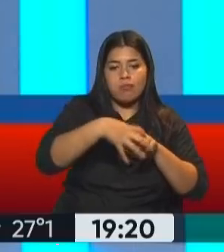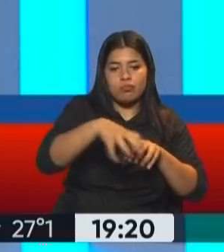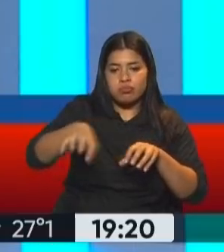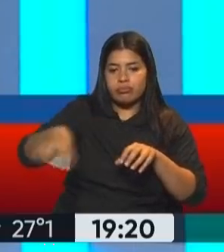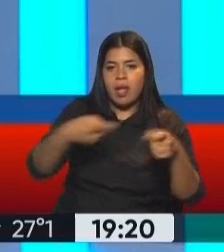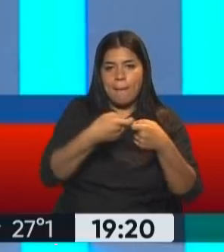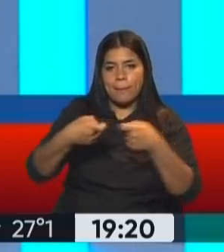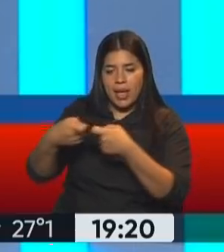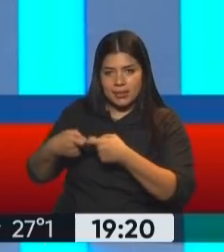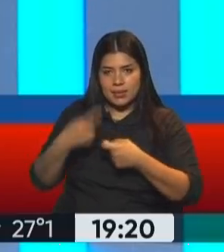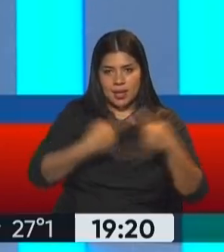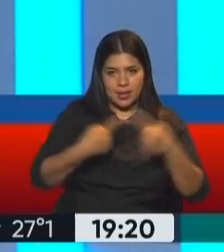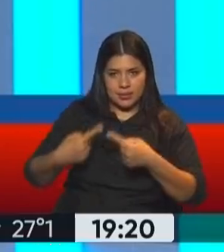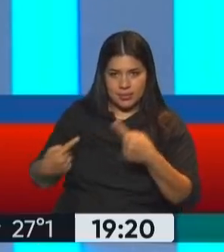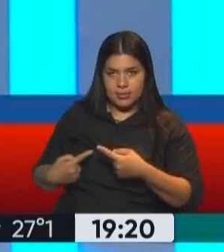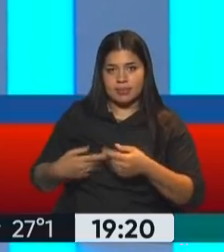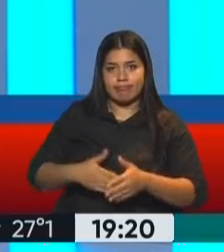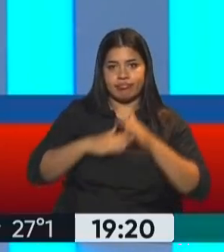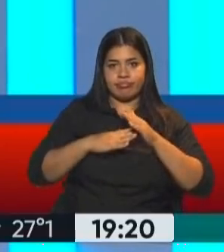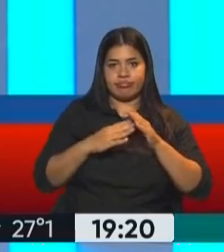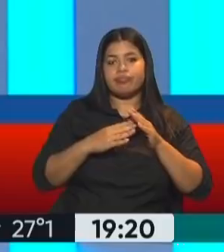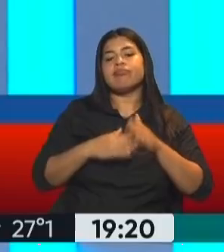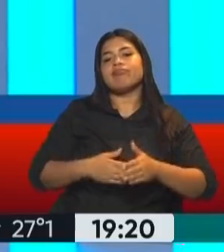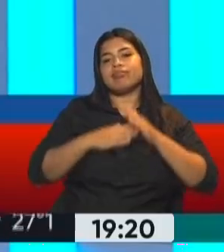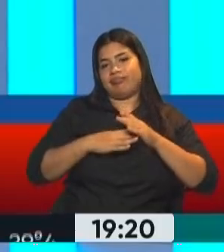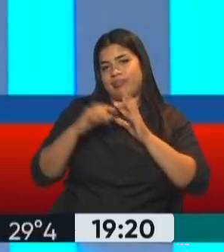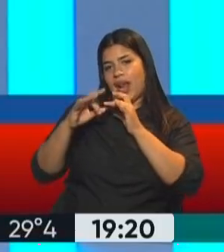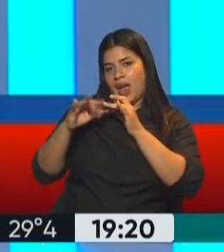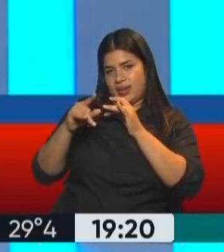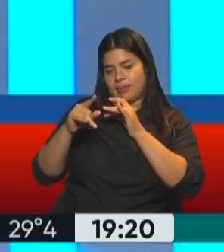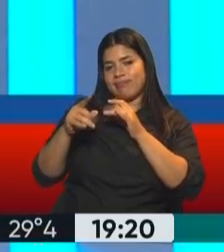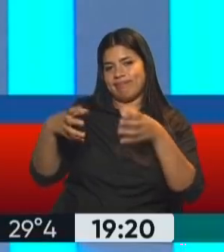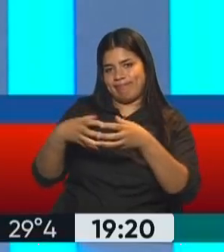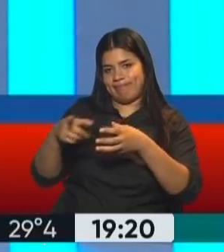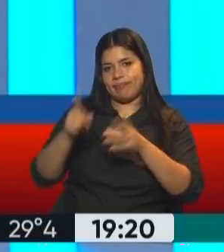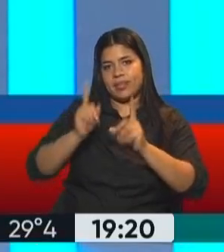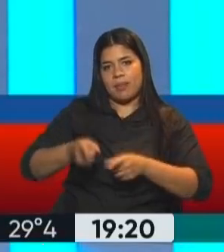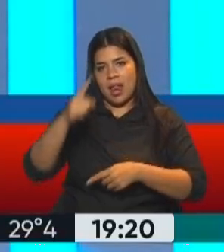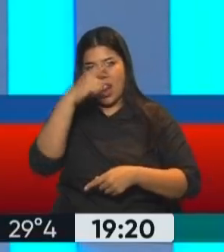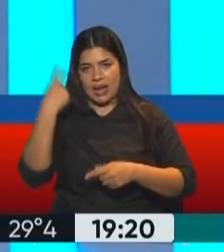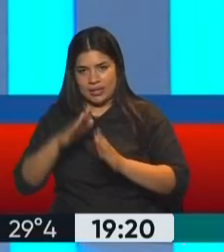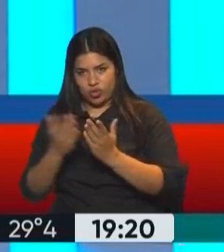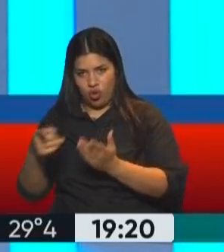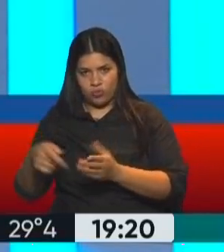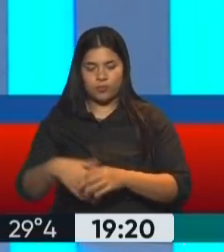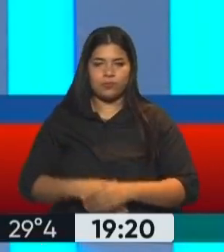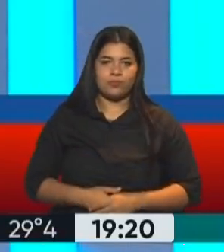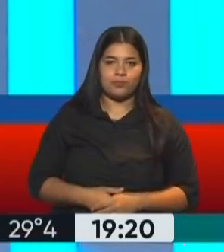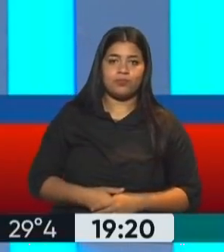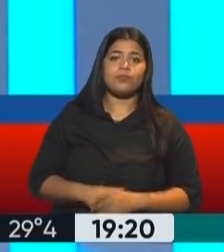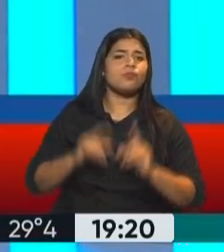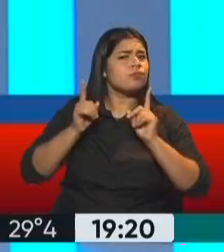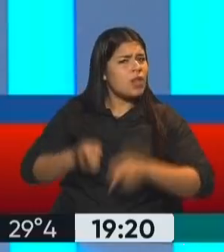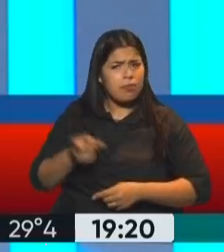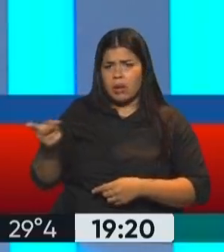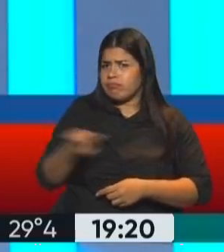una cámara que está encabezada nada más y menos que por Clarín y La Nación, y hasta desde ahí se condenó la